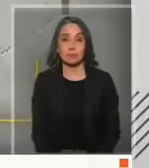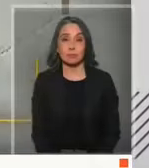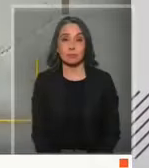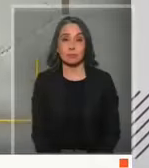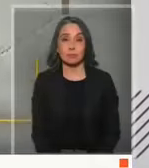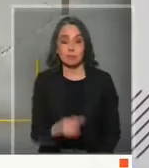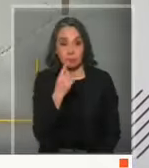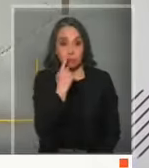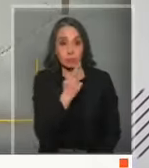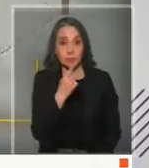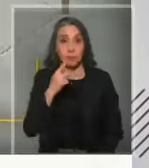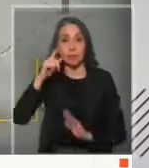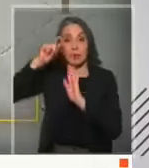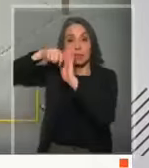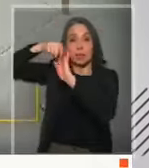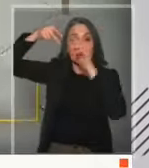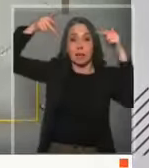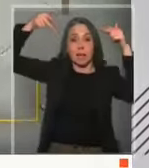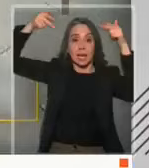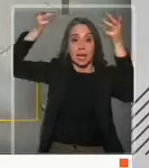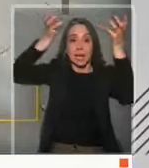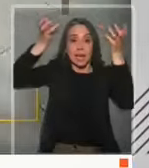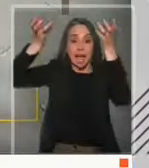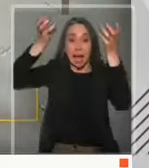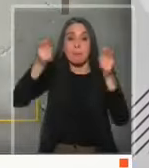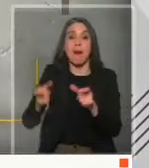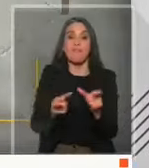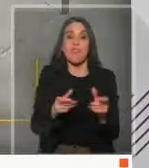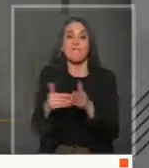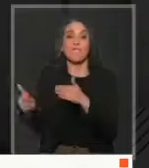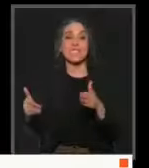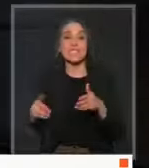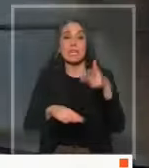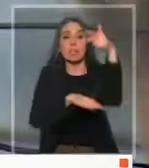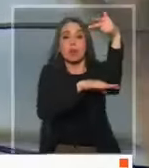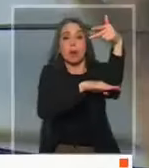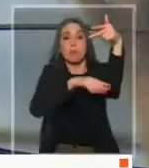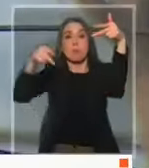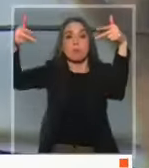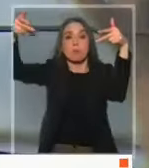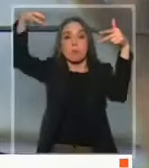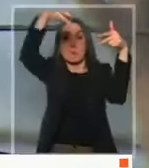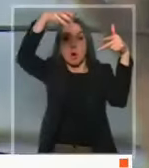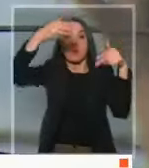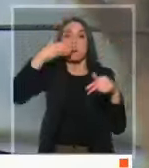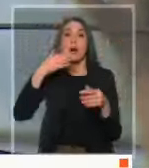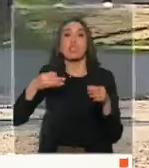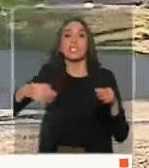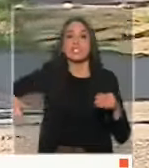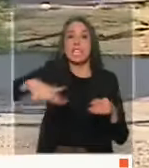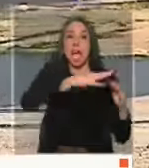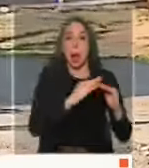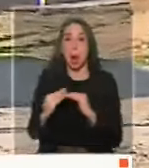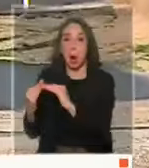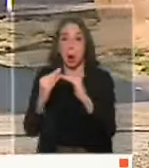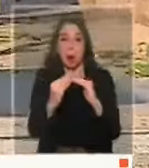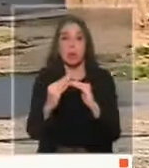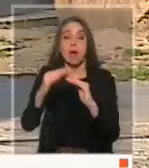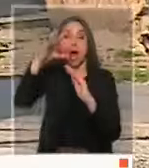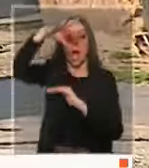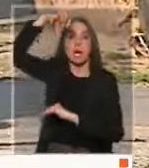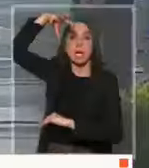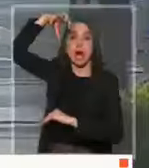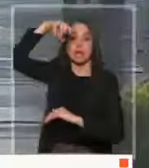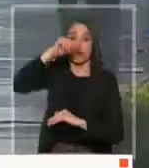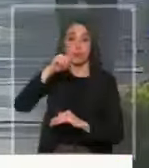Toda la escena fue captada por las cámaras de vigilancia que los vecinos han instalado para mejorar la seguridad del sector. Afirman que los